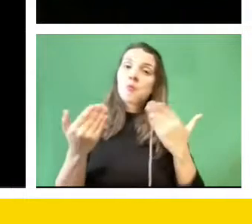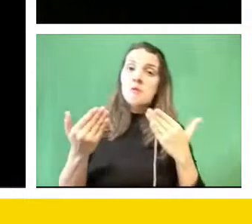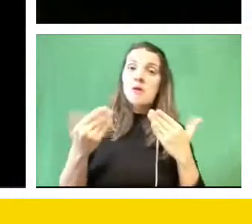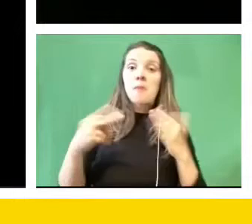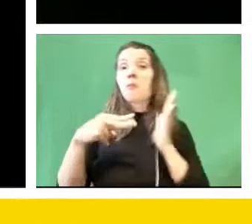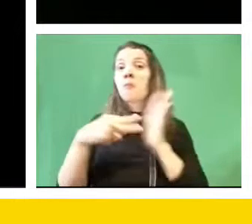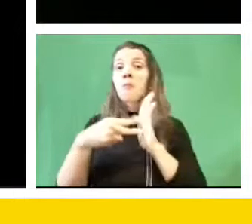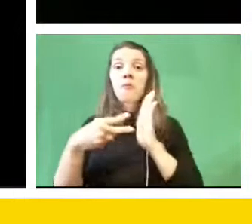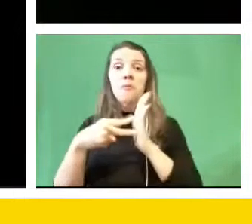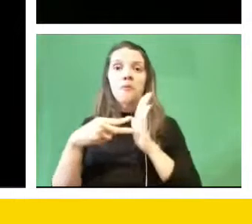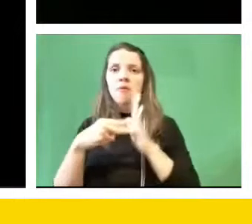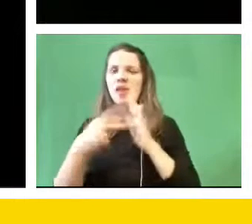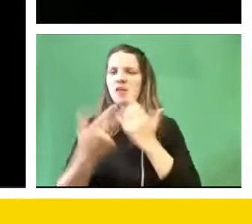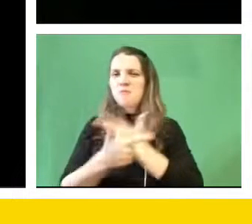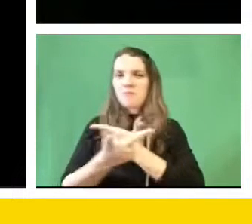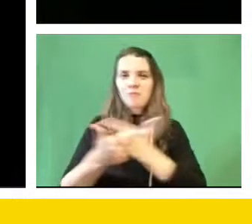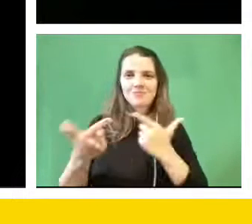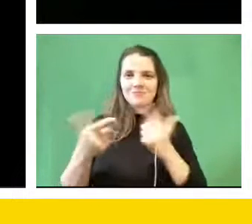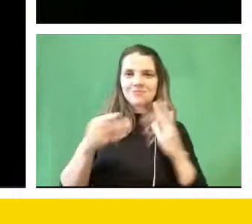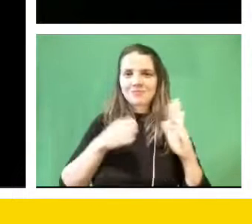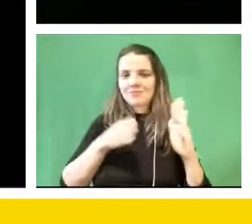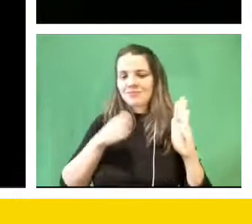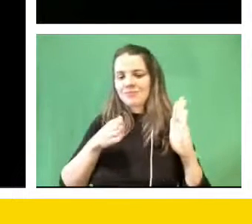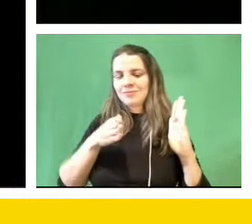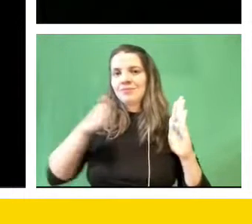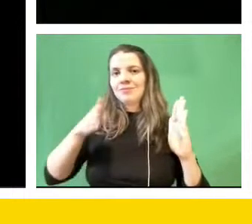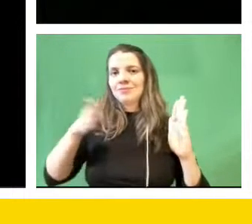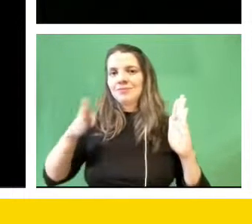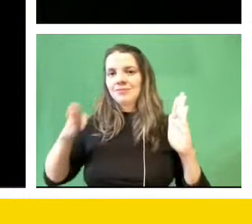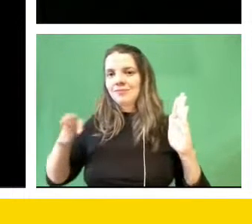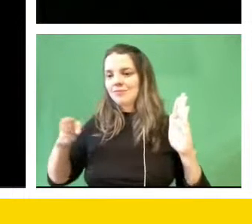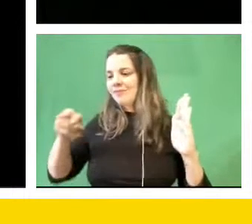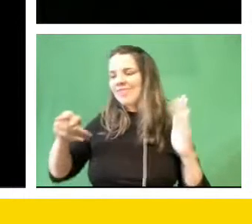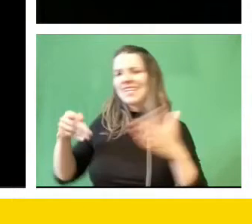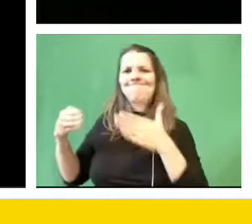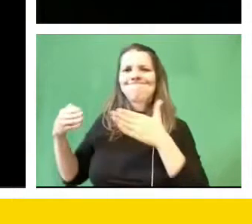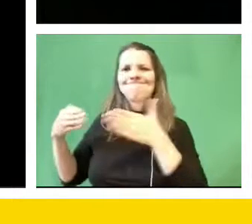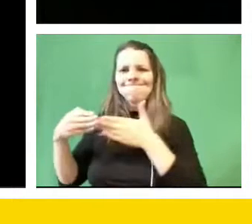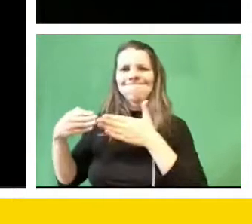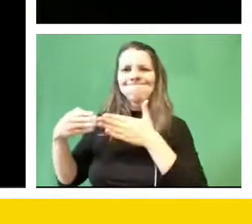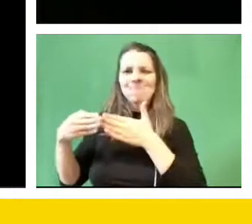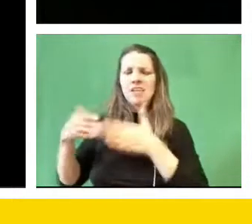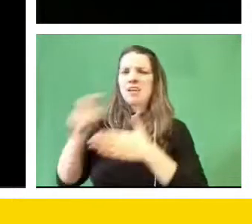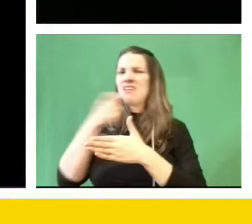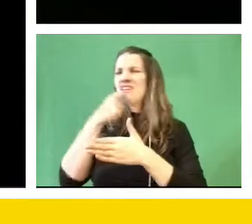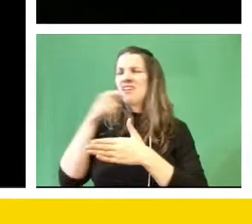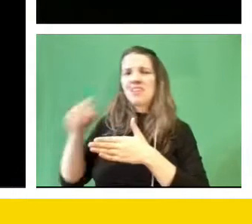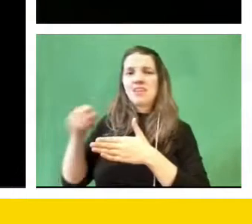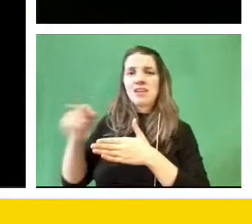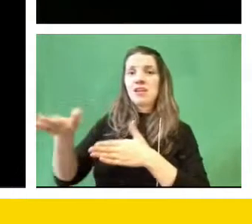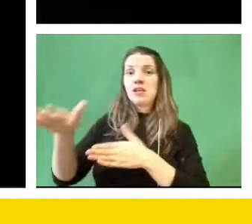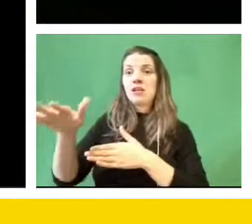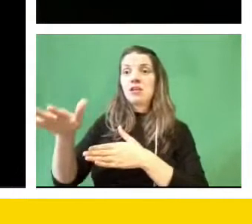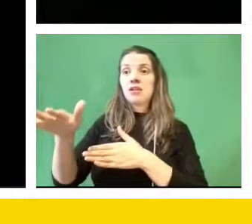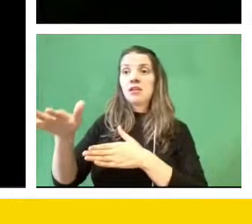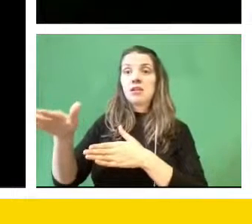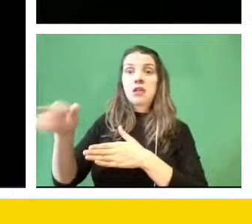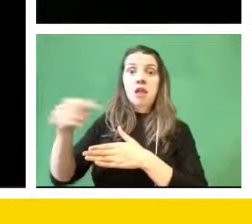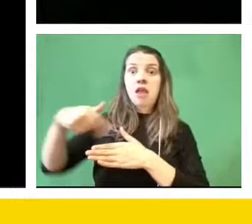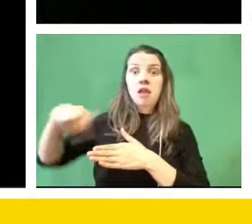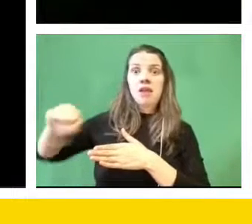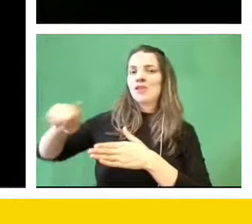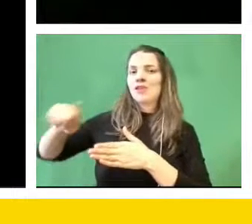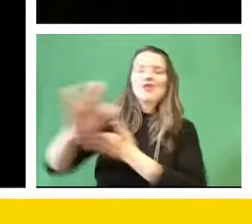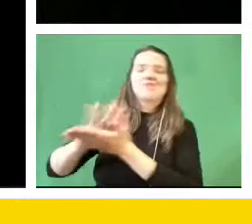usar el espacio, hasta llegar a la extralimitación. Espacios que estaban tan bien solucionados que no solamente